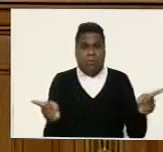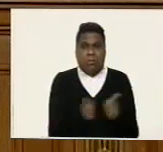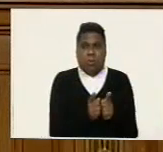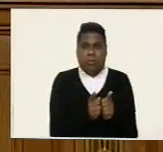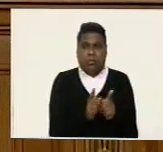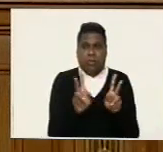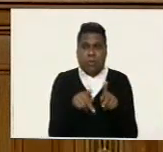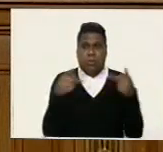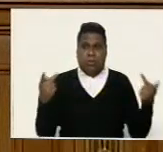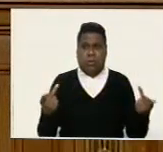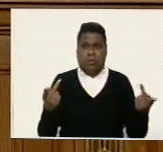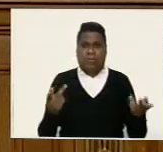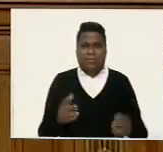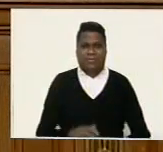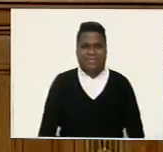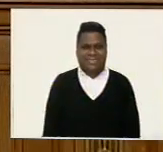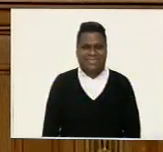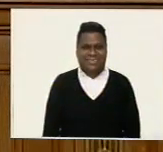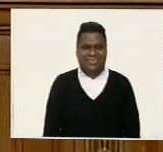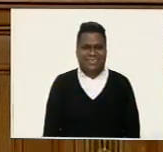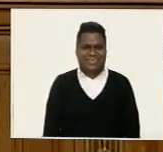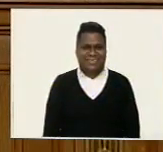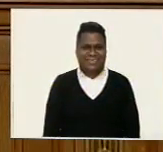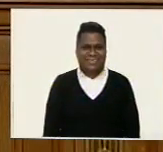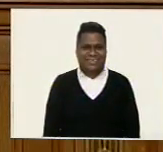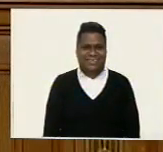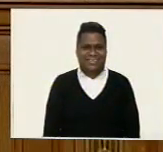otra sorpresa.